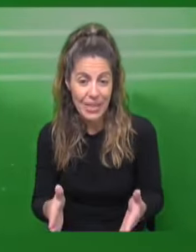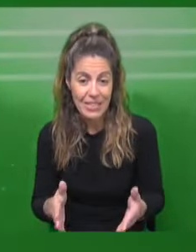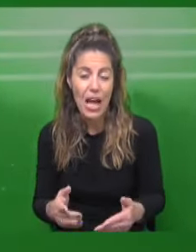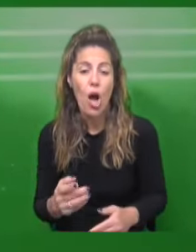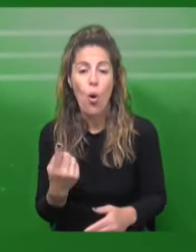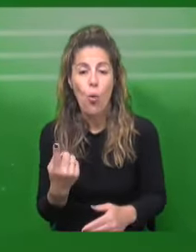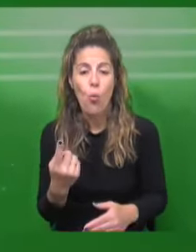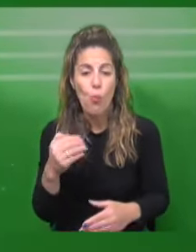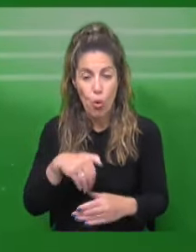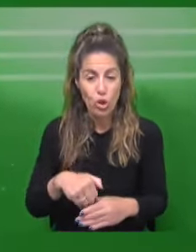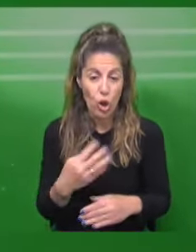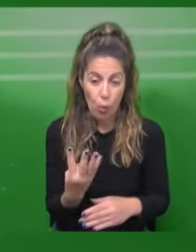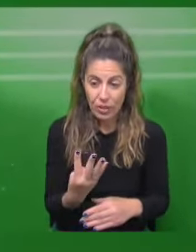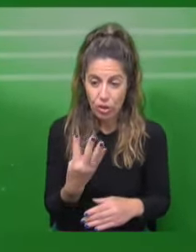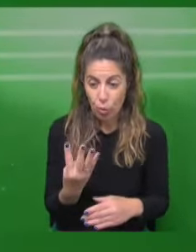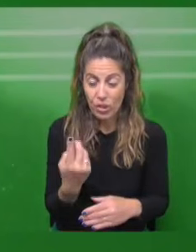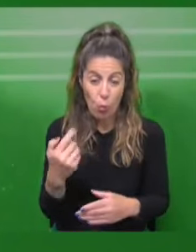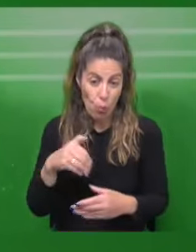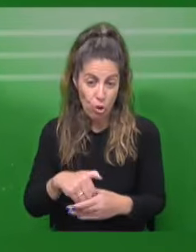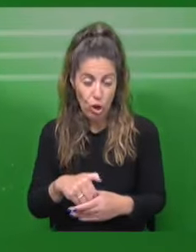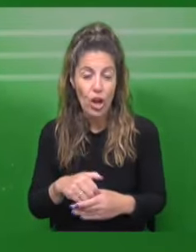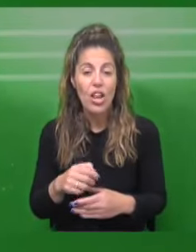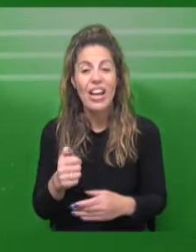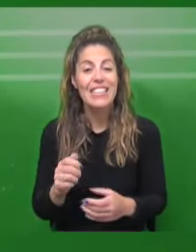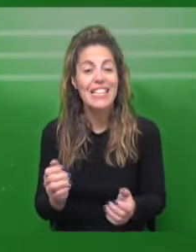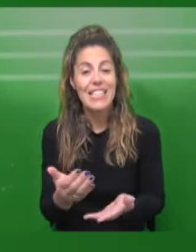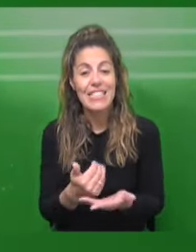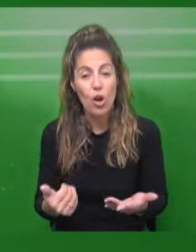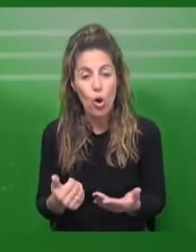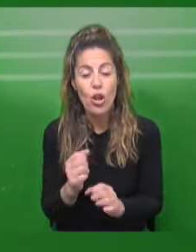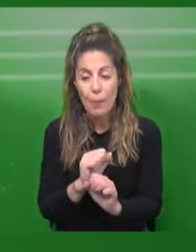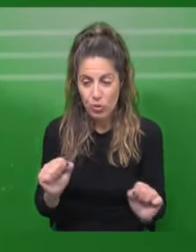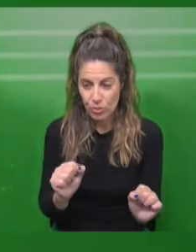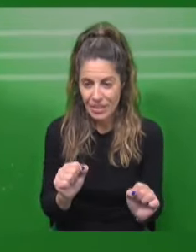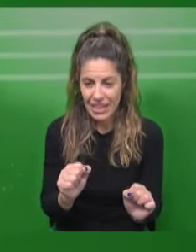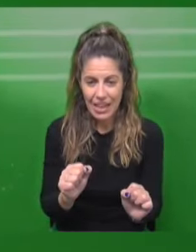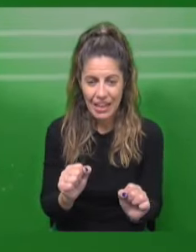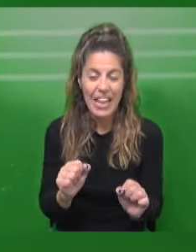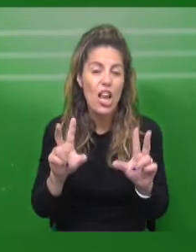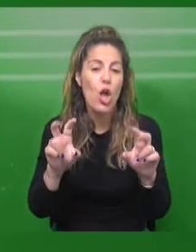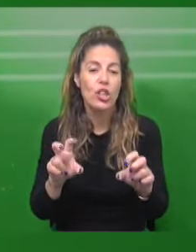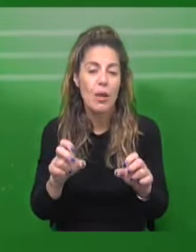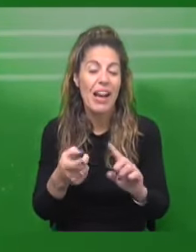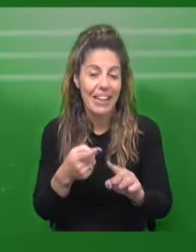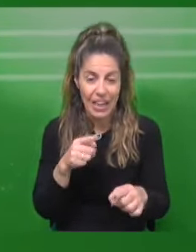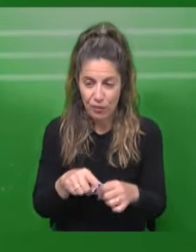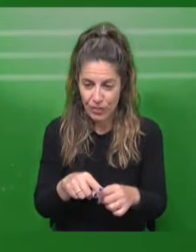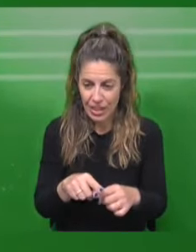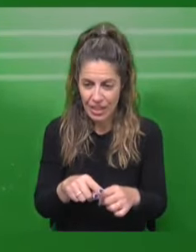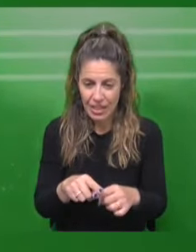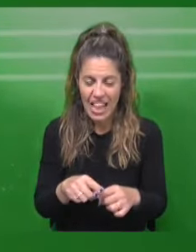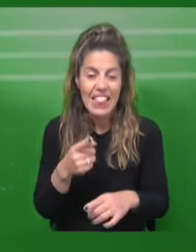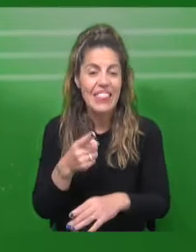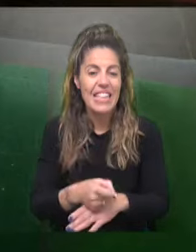voto en cuatro y lo que se acaba de remover era la posibilidad de que en los aspectos que refieren a